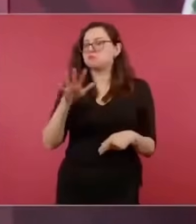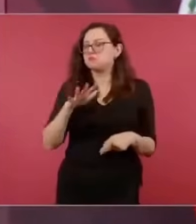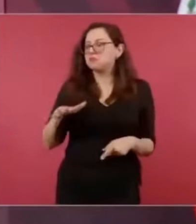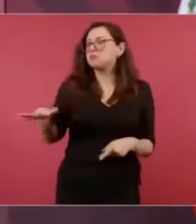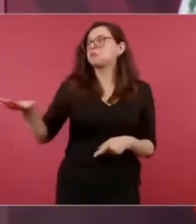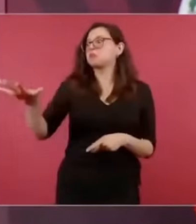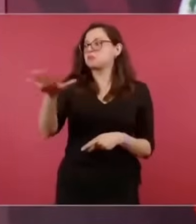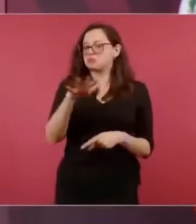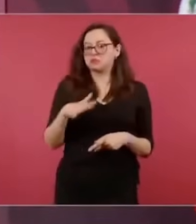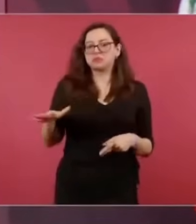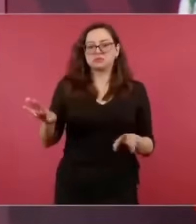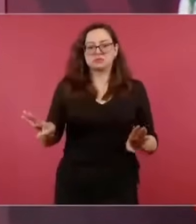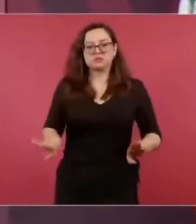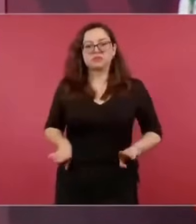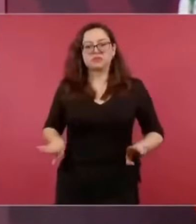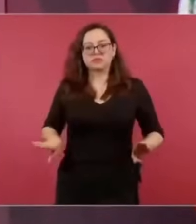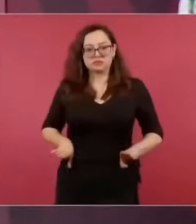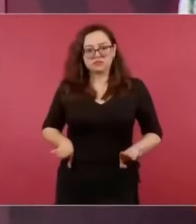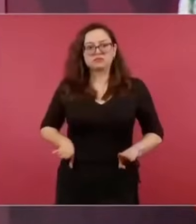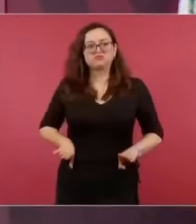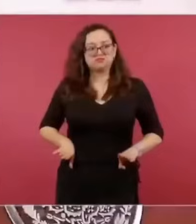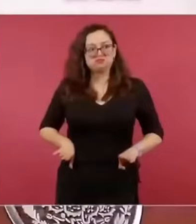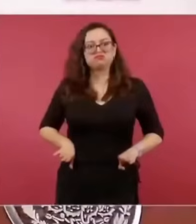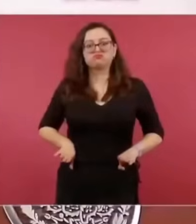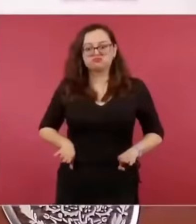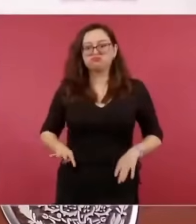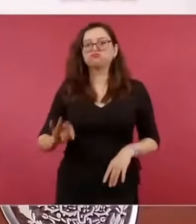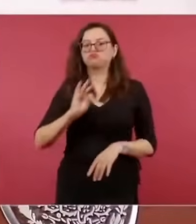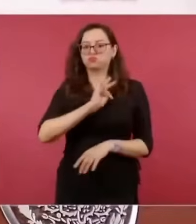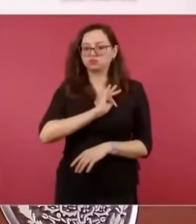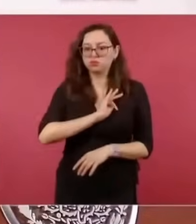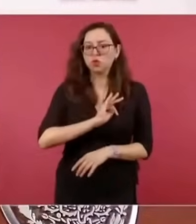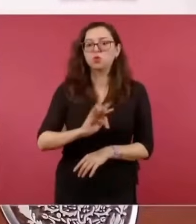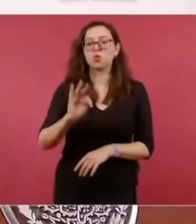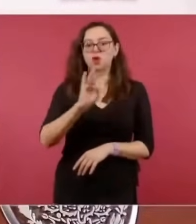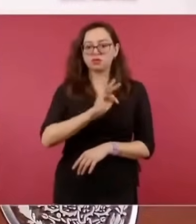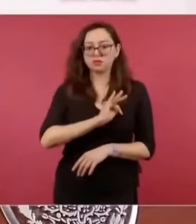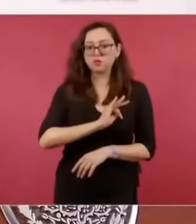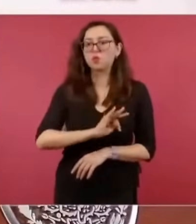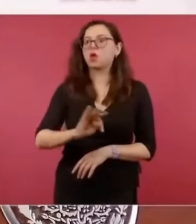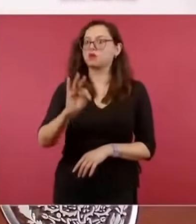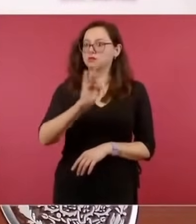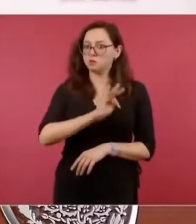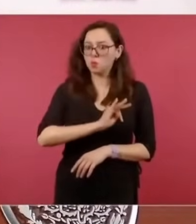cada vez tiene más posibilidades